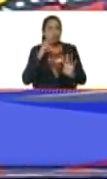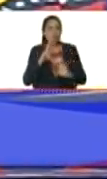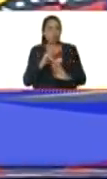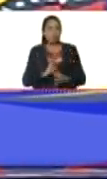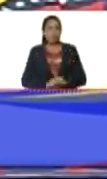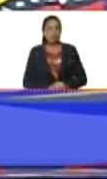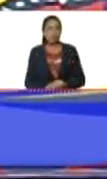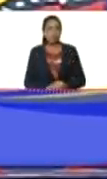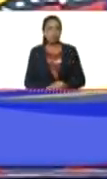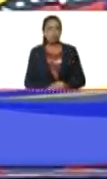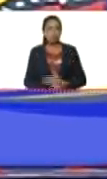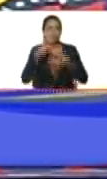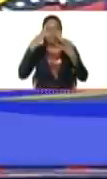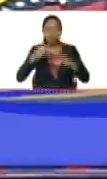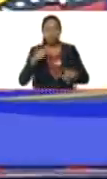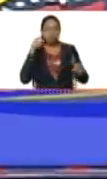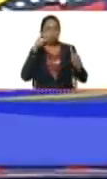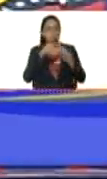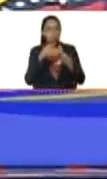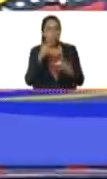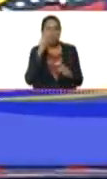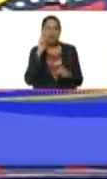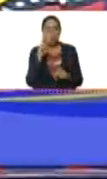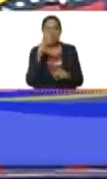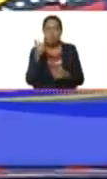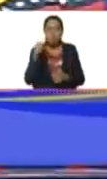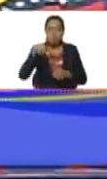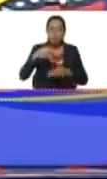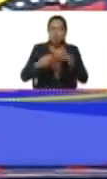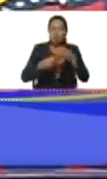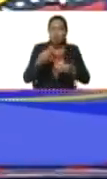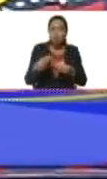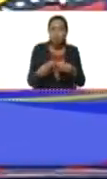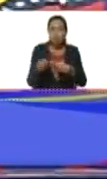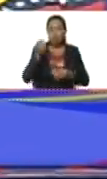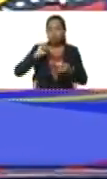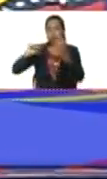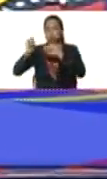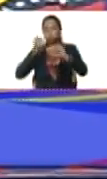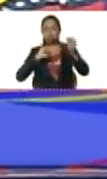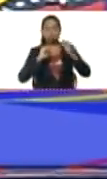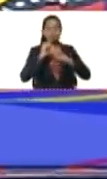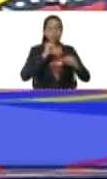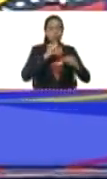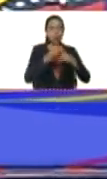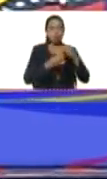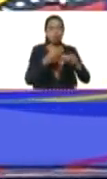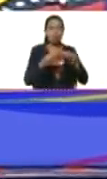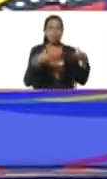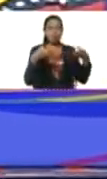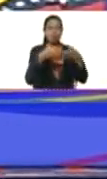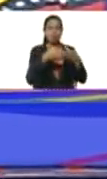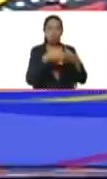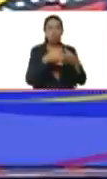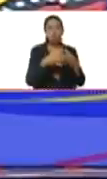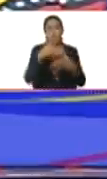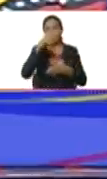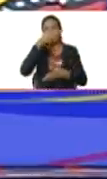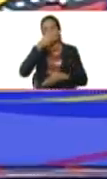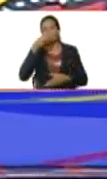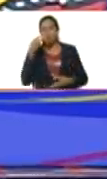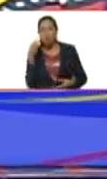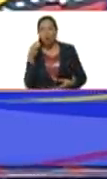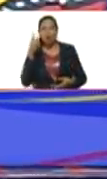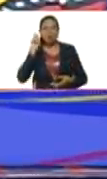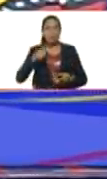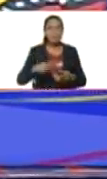para asegurar objetivos estratégicos para el combate contra la delincuencia organizada, el narcotráfico